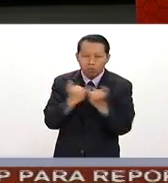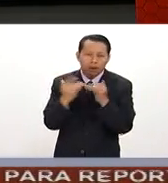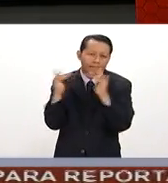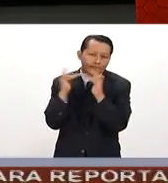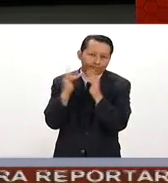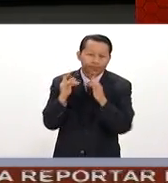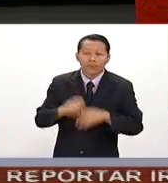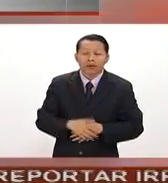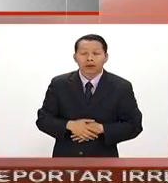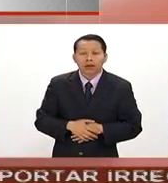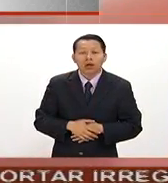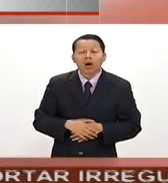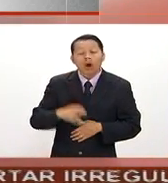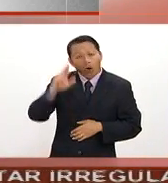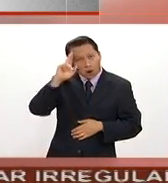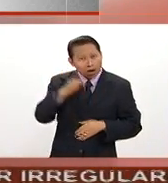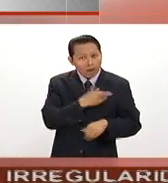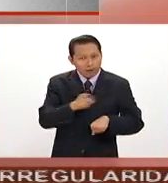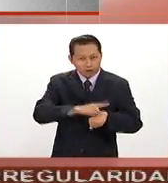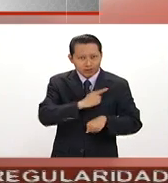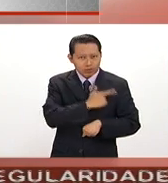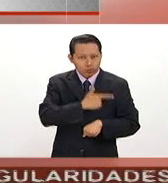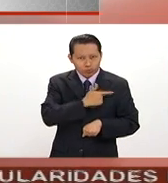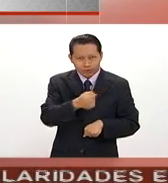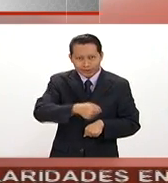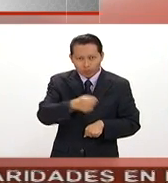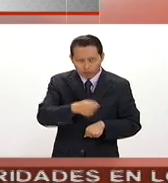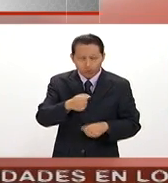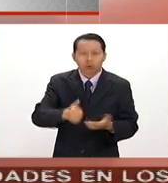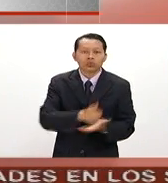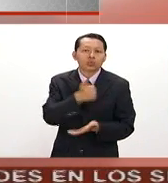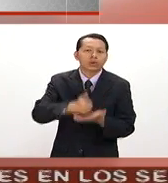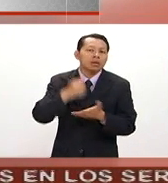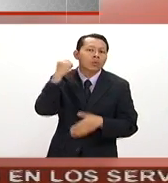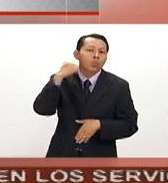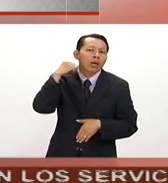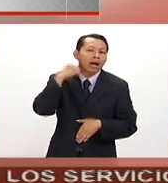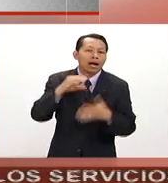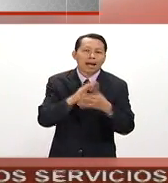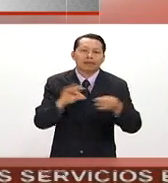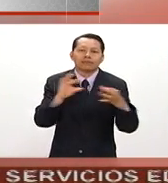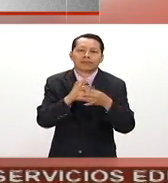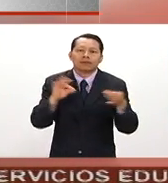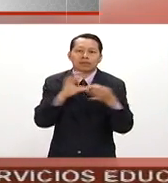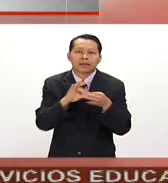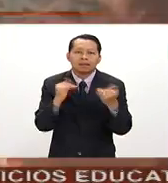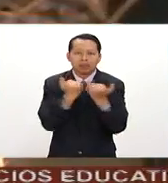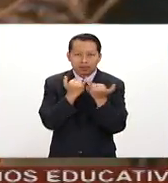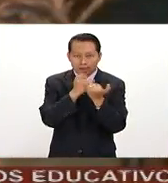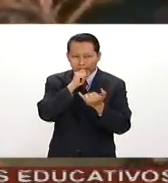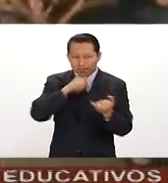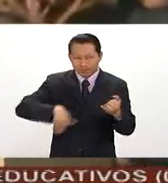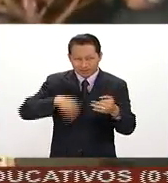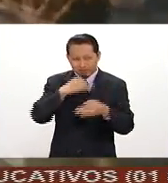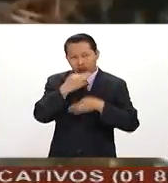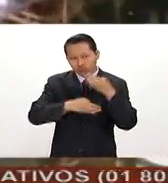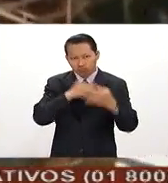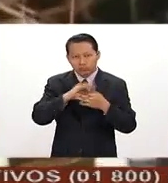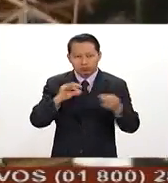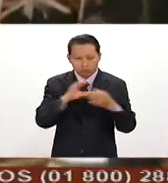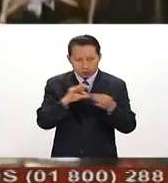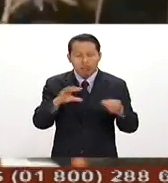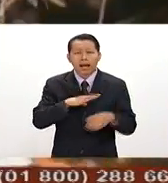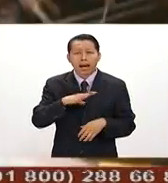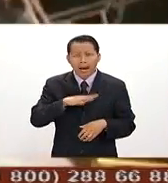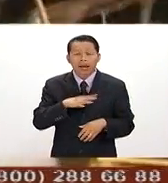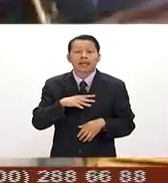Buenos días, un gusto saludarlos desde la ciudad de Oaxaca y comentarte, como me acabas de anunciar, sobre este operativo que se